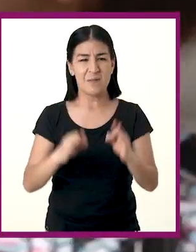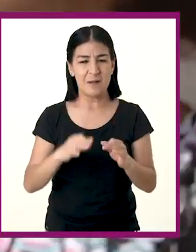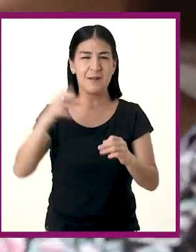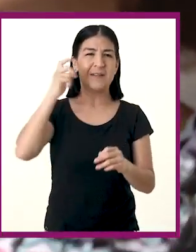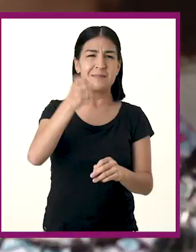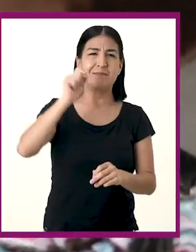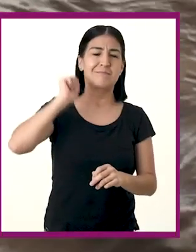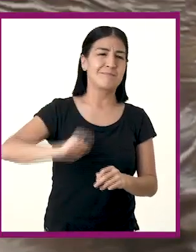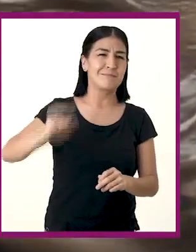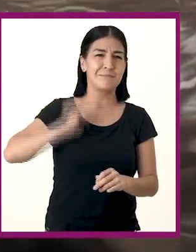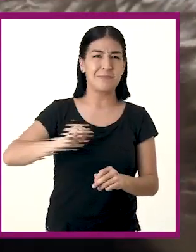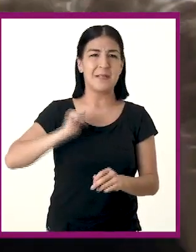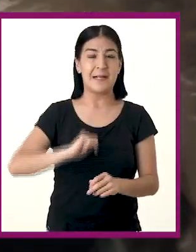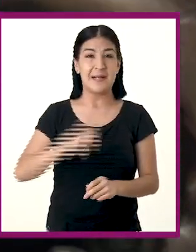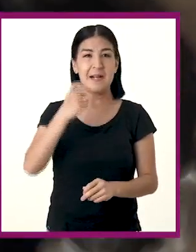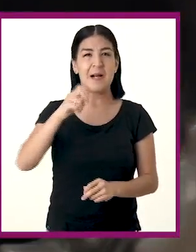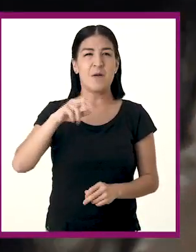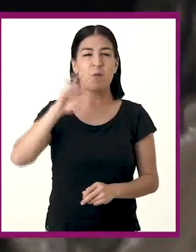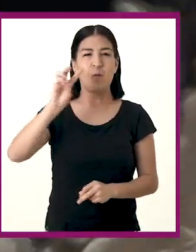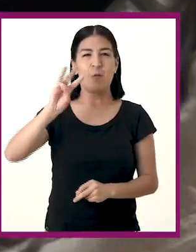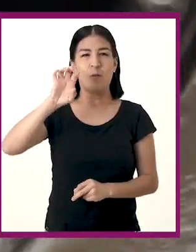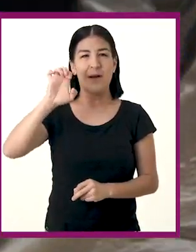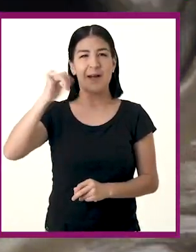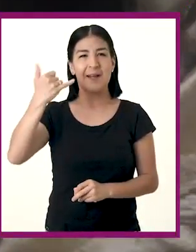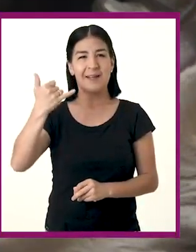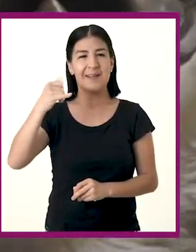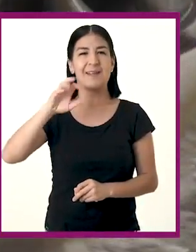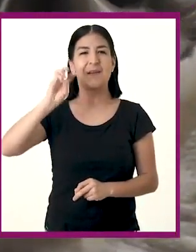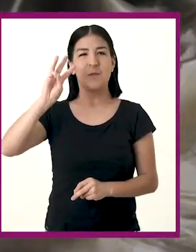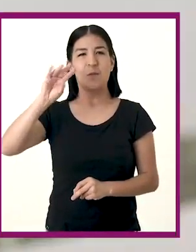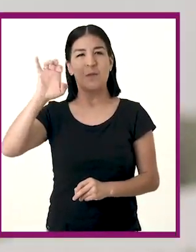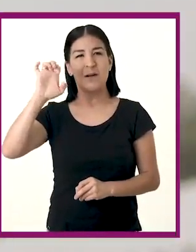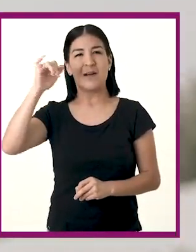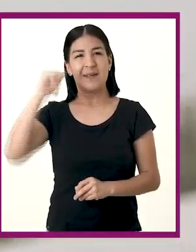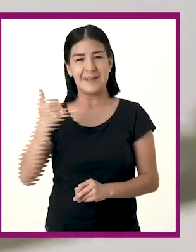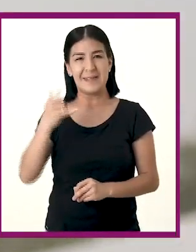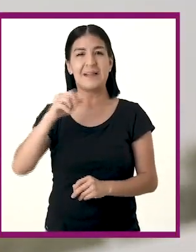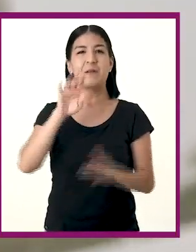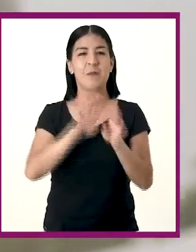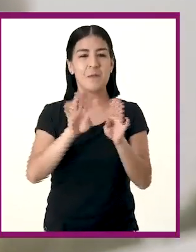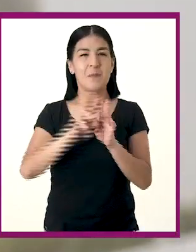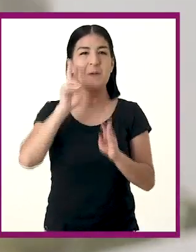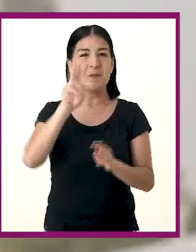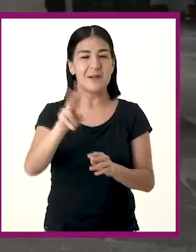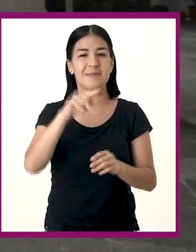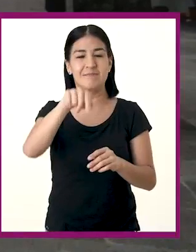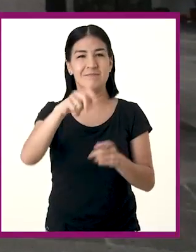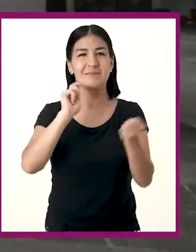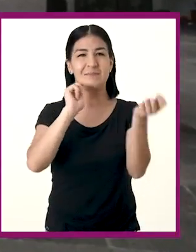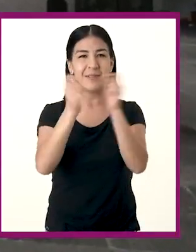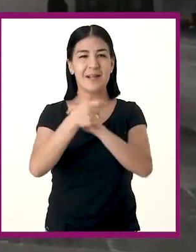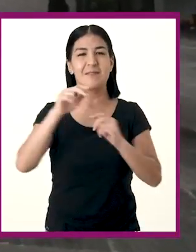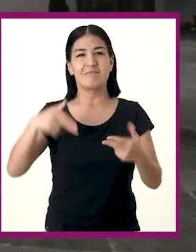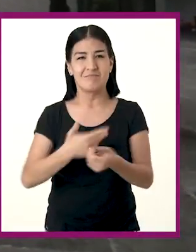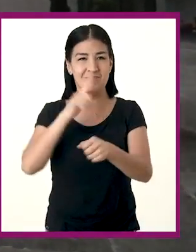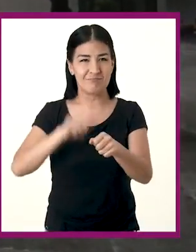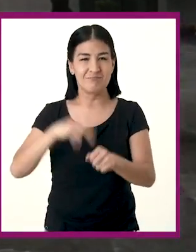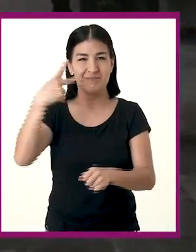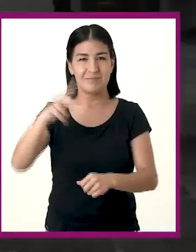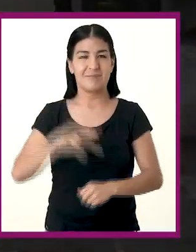representan una tradición ancestral, Ai Weiwei cuestiona aspectos como el saqueo y la repatriación del patrimonio cultural de una